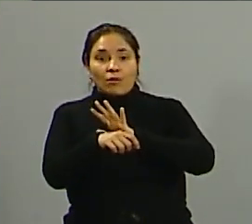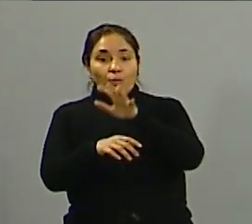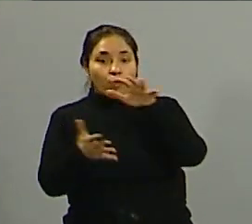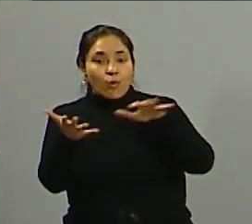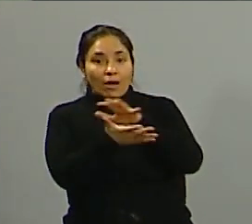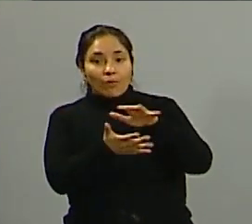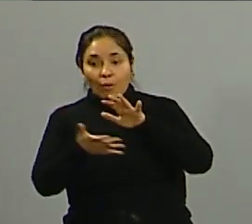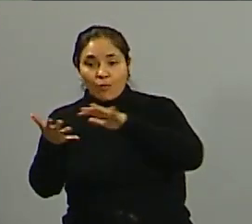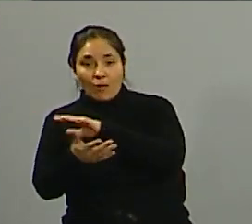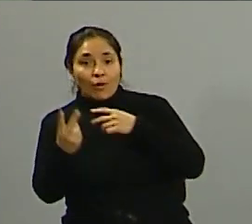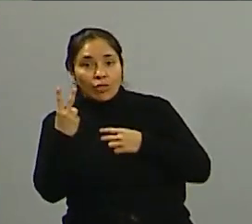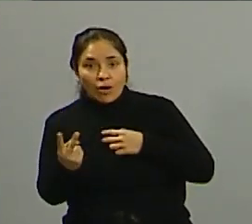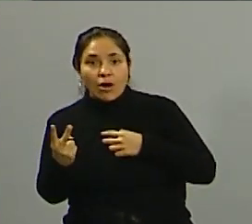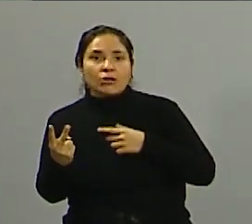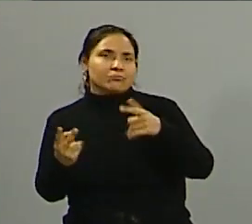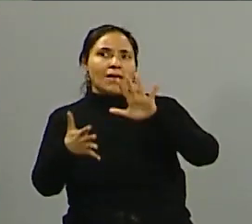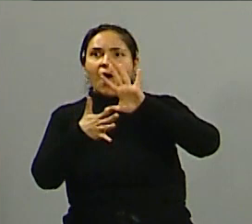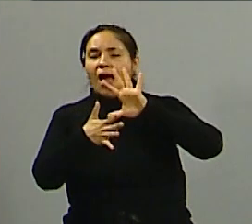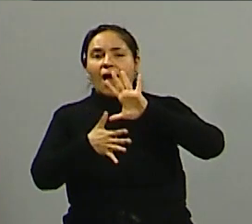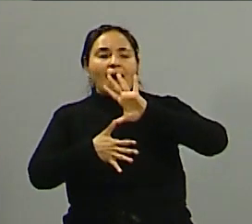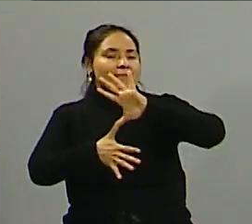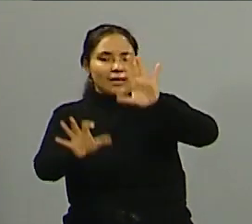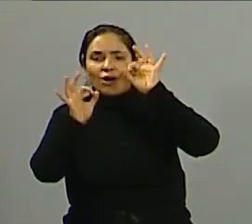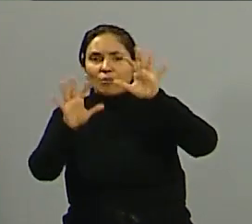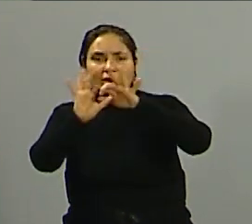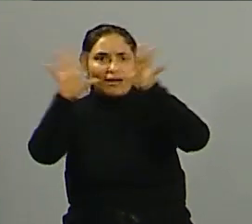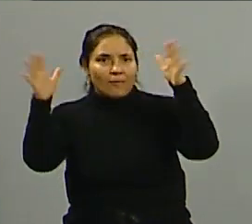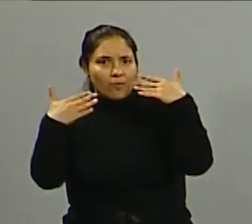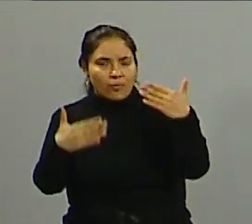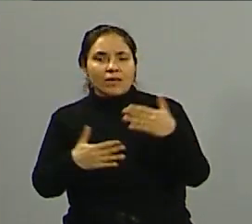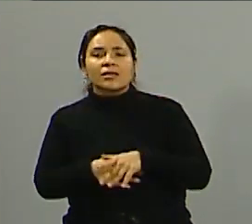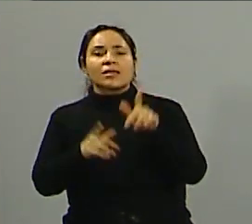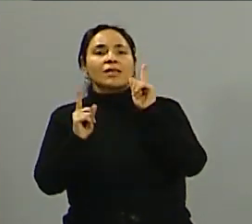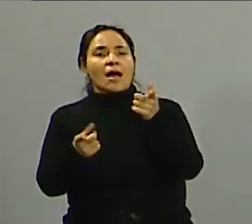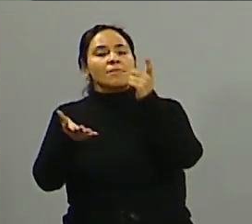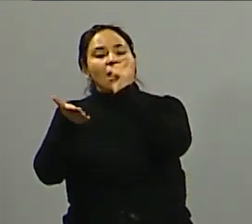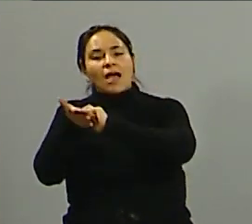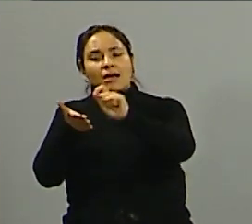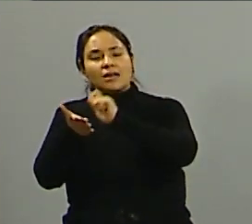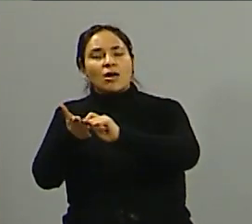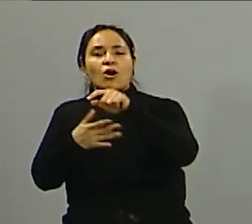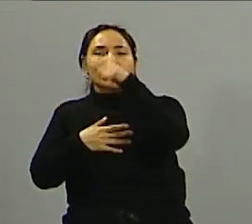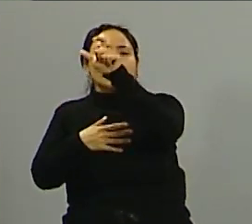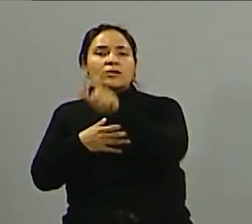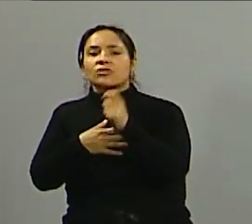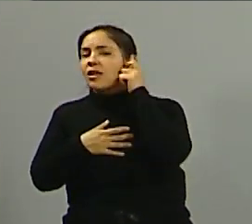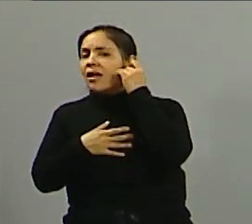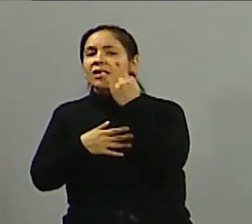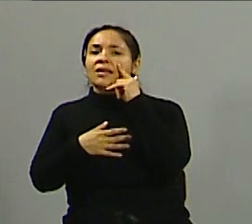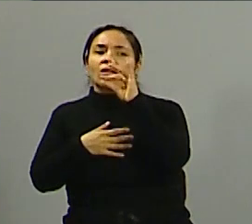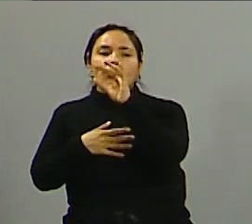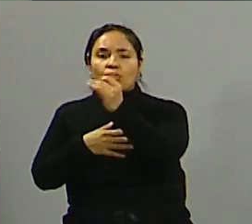nadie lo había conseguido. Y después hay otra frase muy bonita que le escribe a Guido, que era un colaborador muy cercano, que